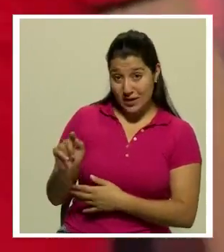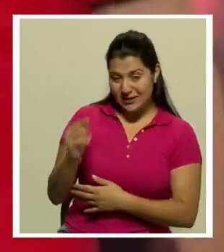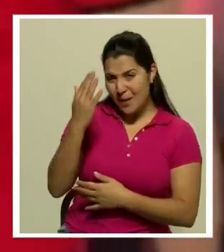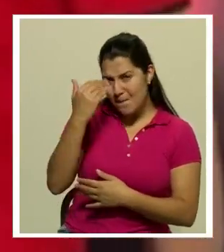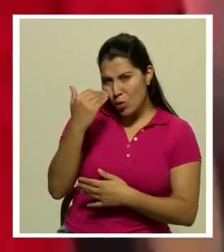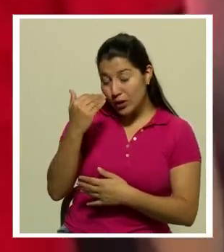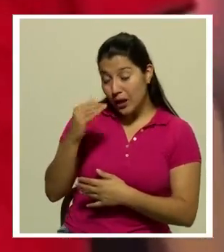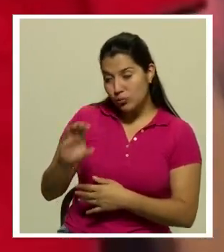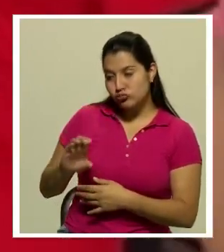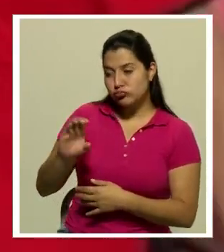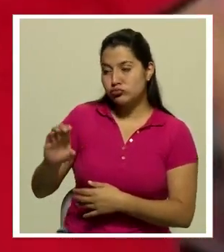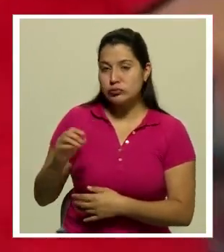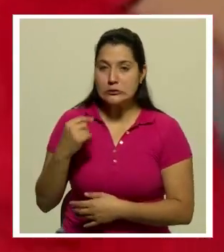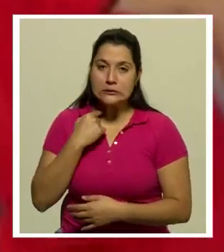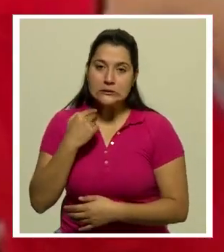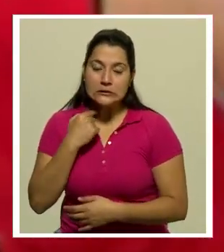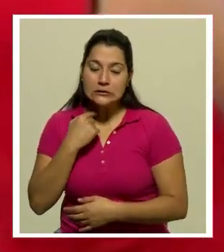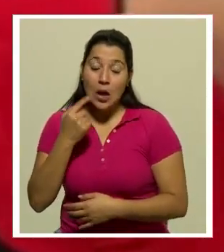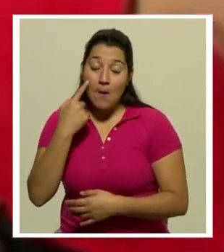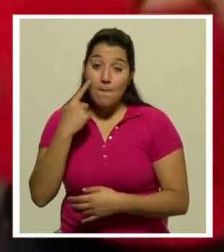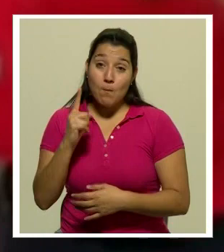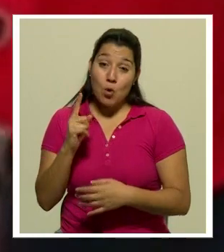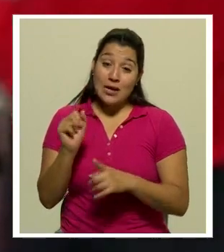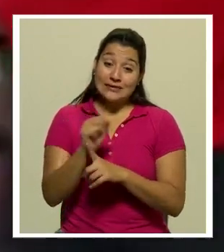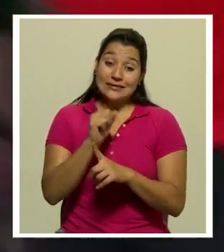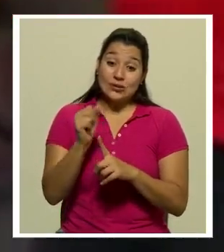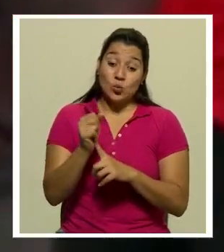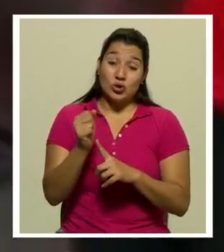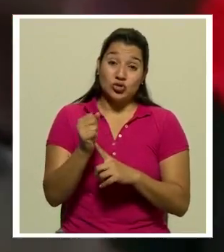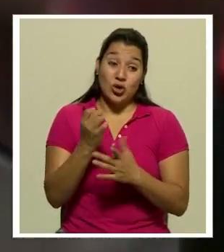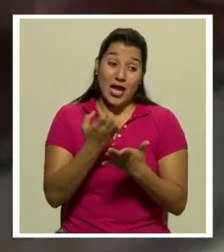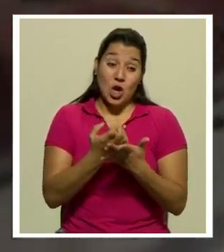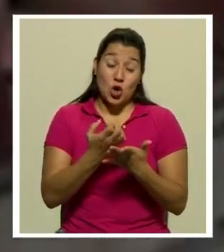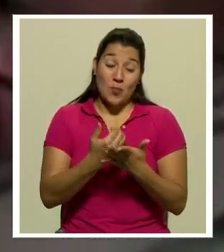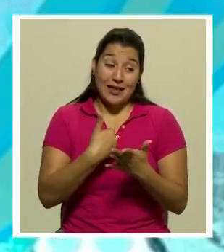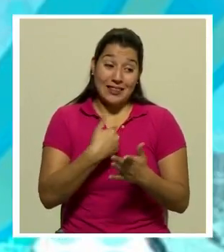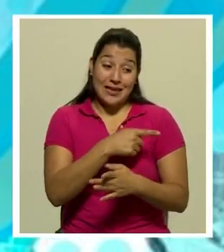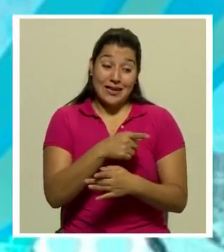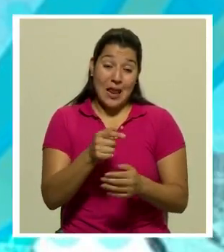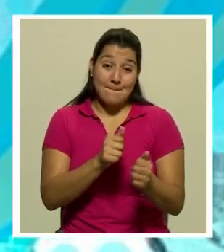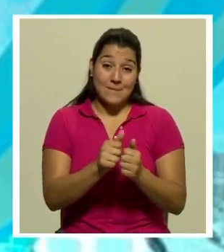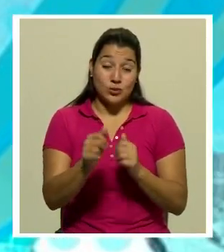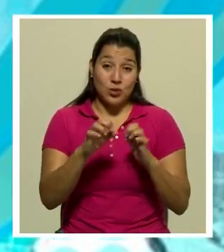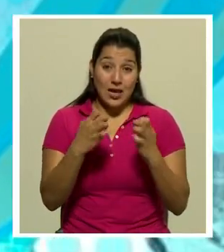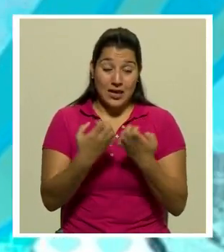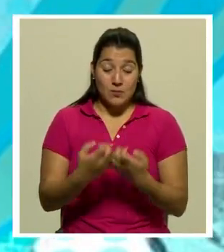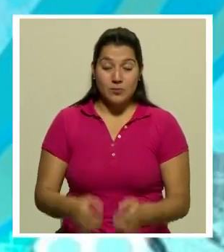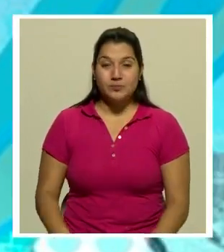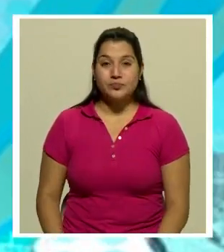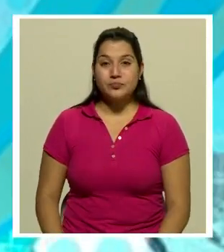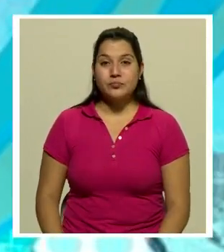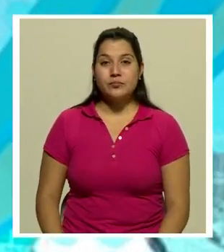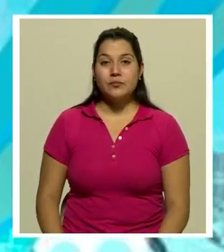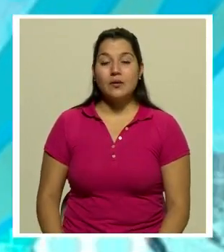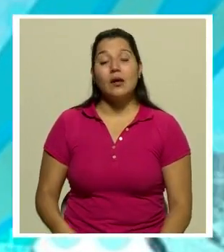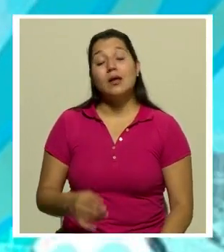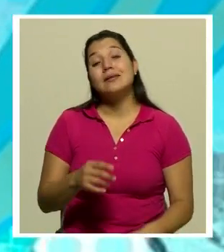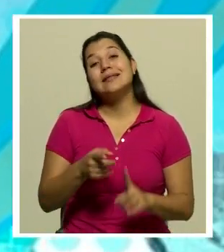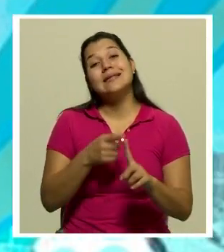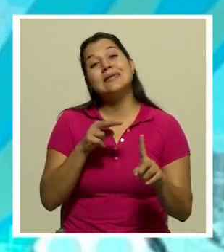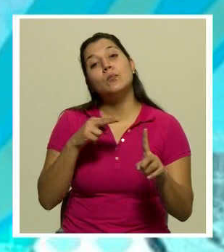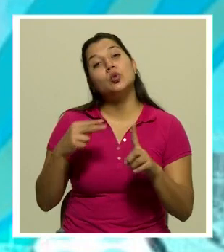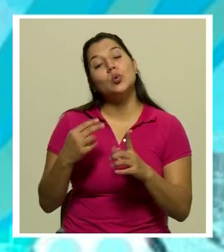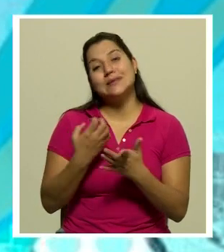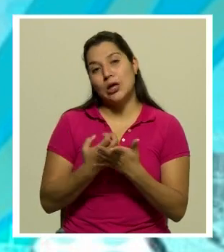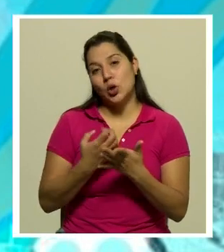inversión es muy alta ante la realidad económica de la mayoría de los clubes. Es la parte económica, no es fácil, ¿verdad?